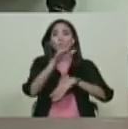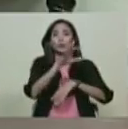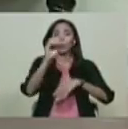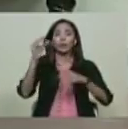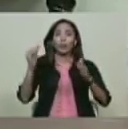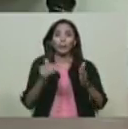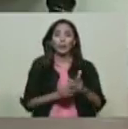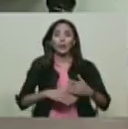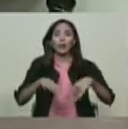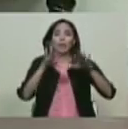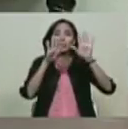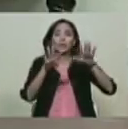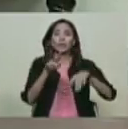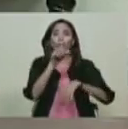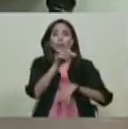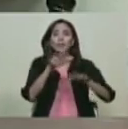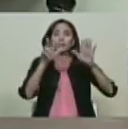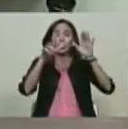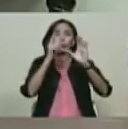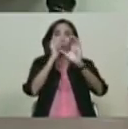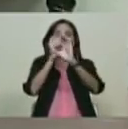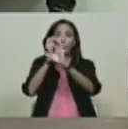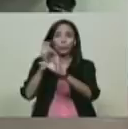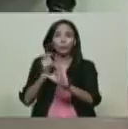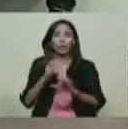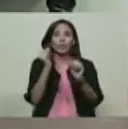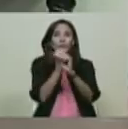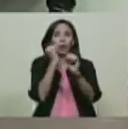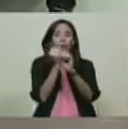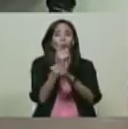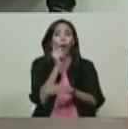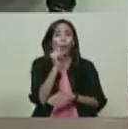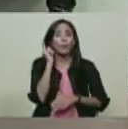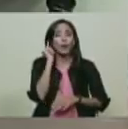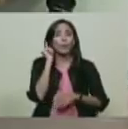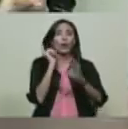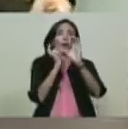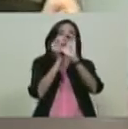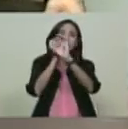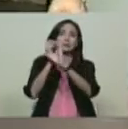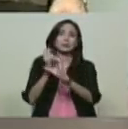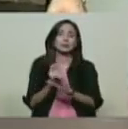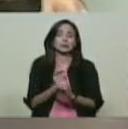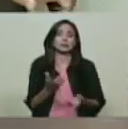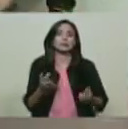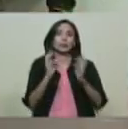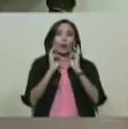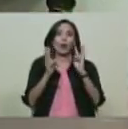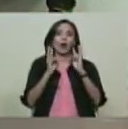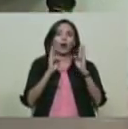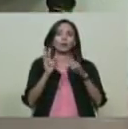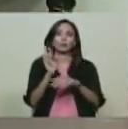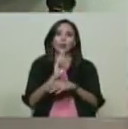50.918 mineros digitales activos en Venezuela. Naguará. Yo convoco